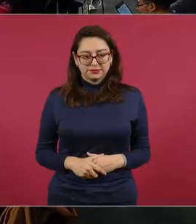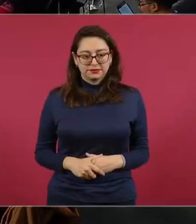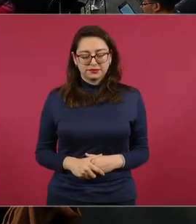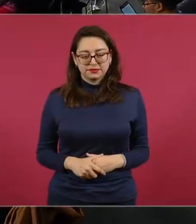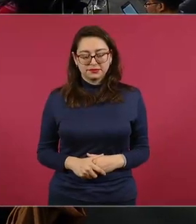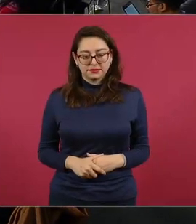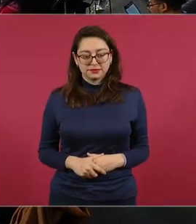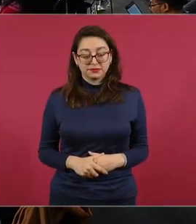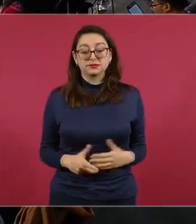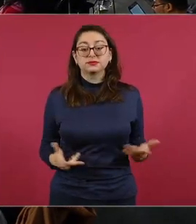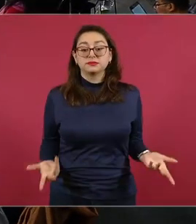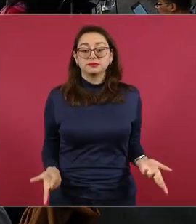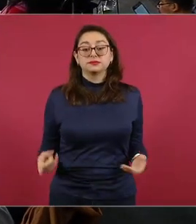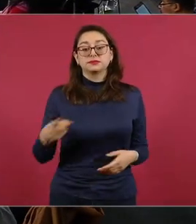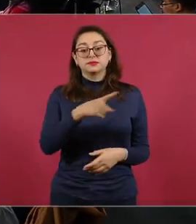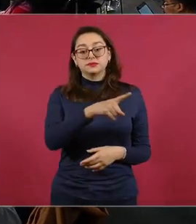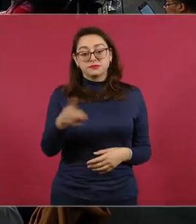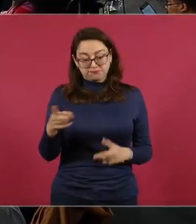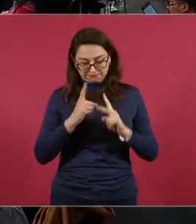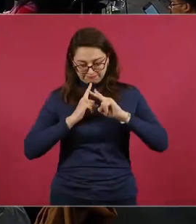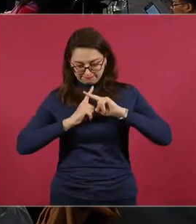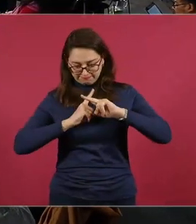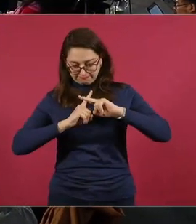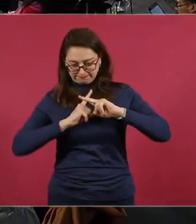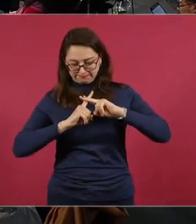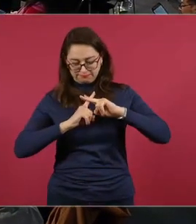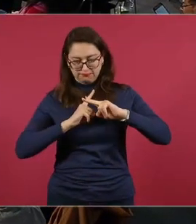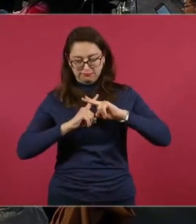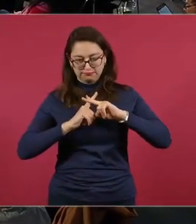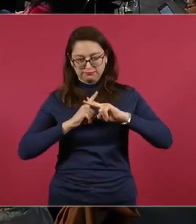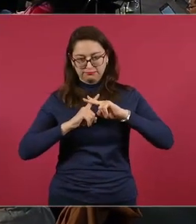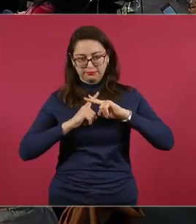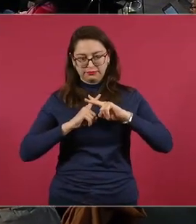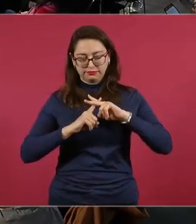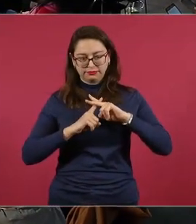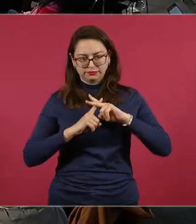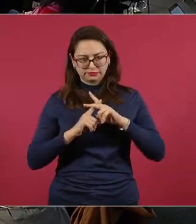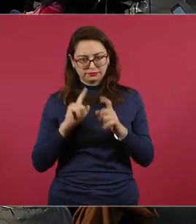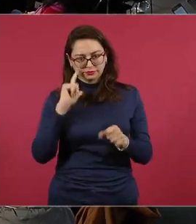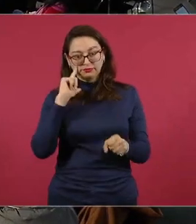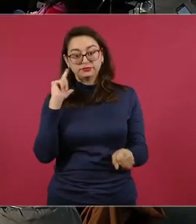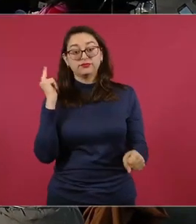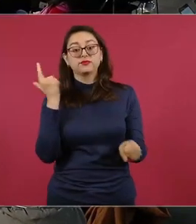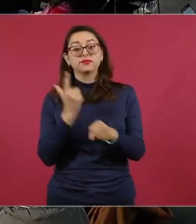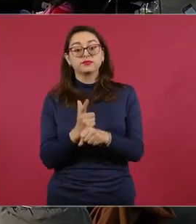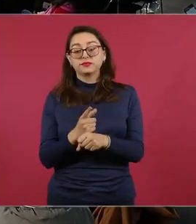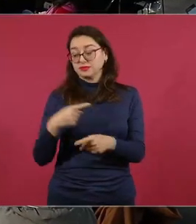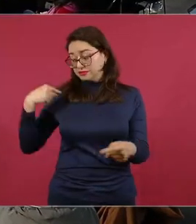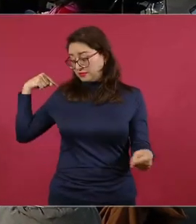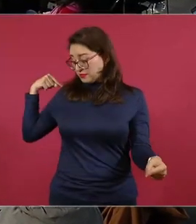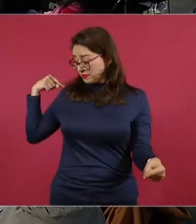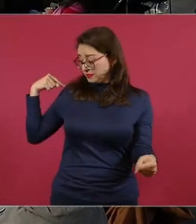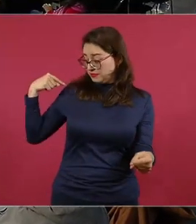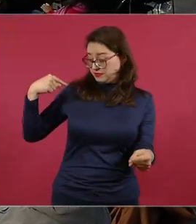Si ustedes hacen el análisis, se van a encontrar de que